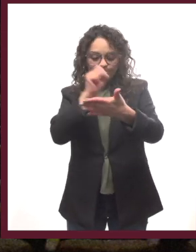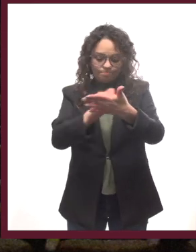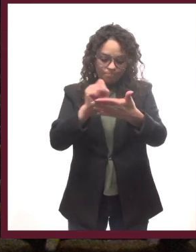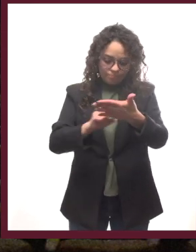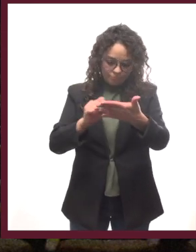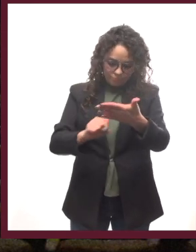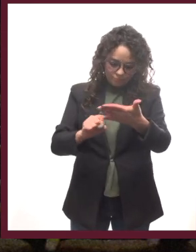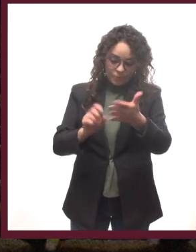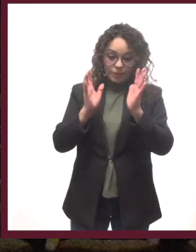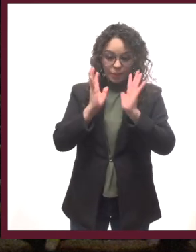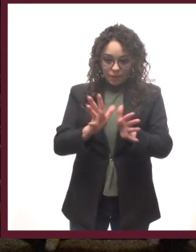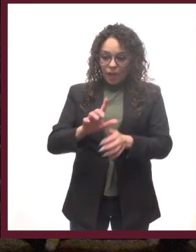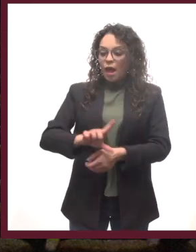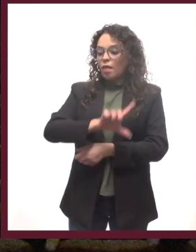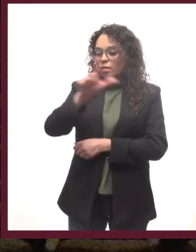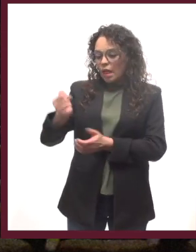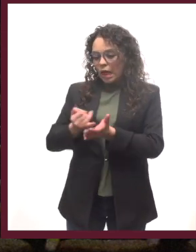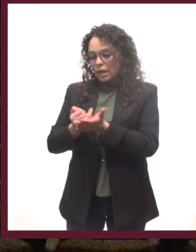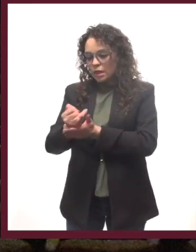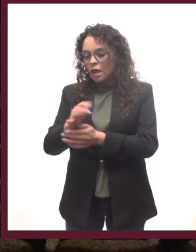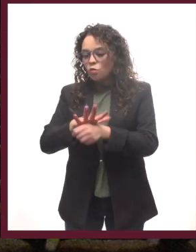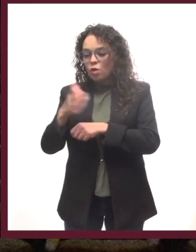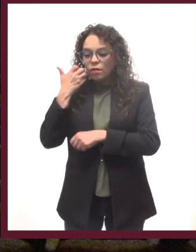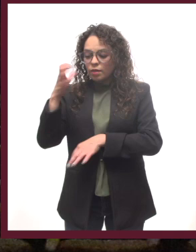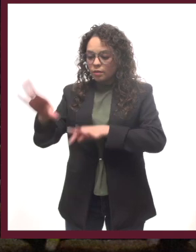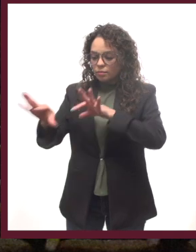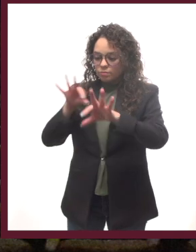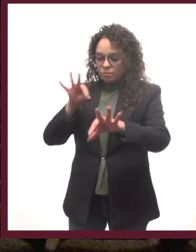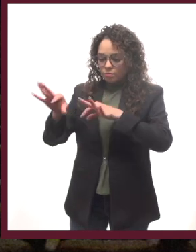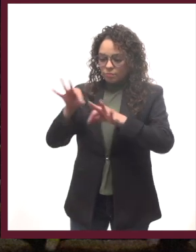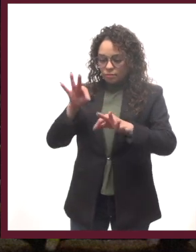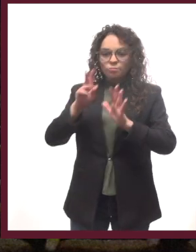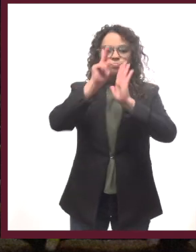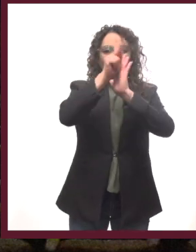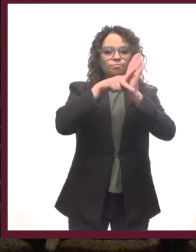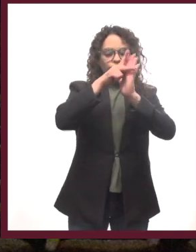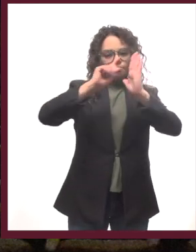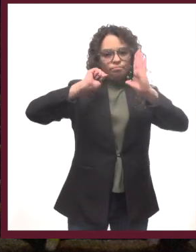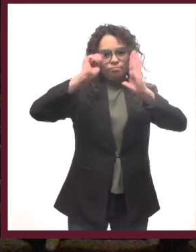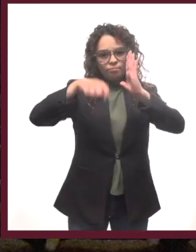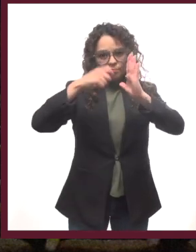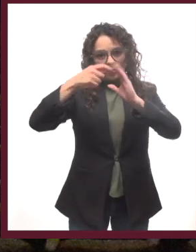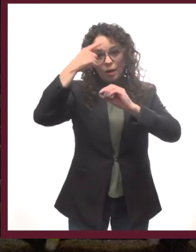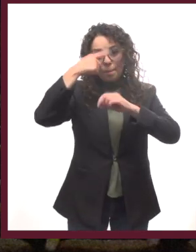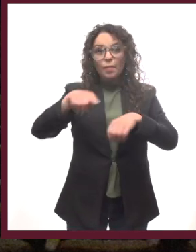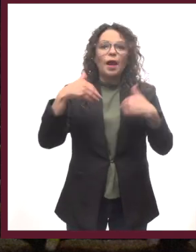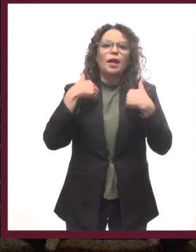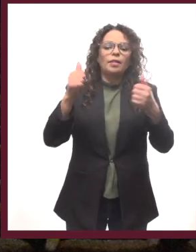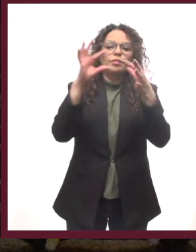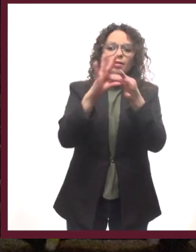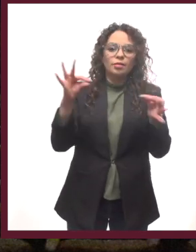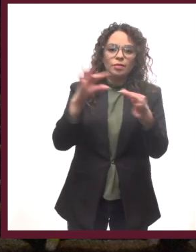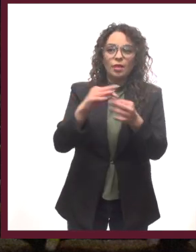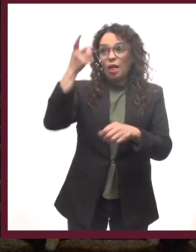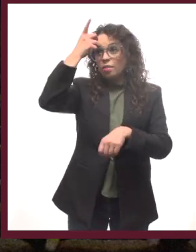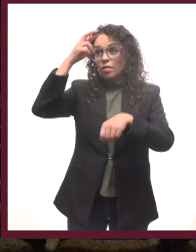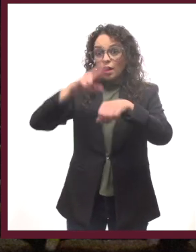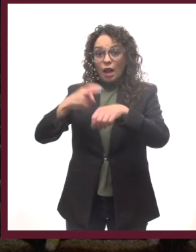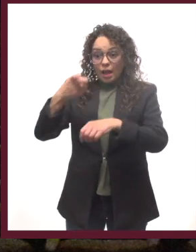Luego, hay que decidir qué queremos que aparezca a cuadro y cómo lo vamos a contar, lo que muchos directores